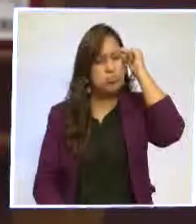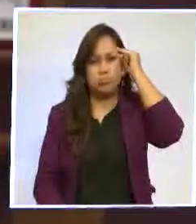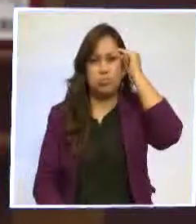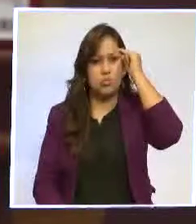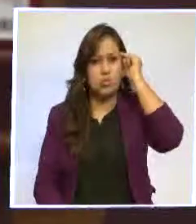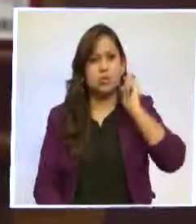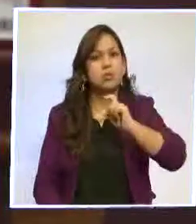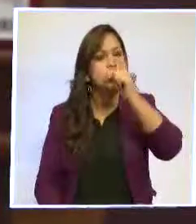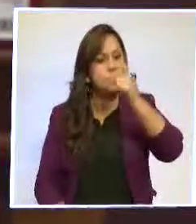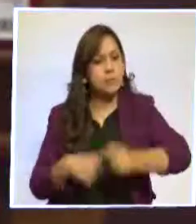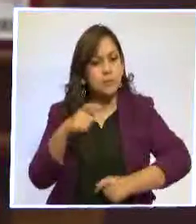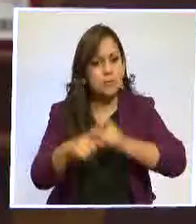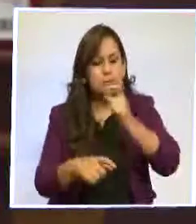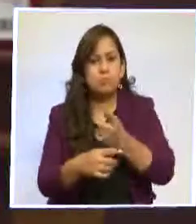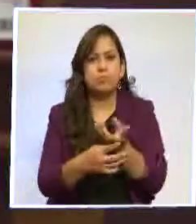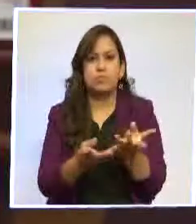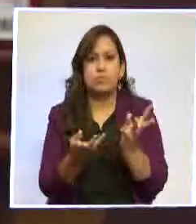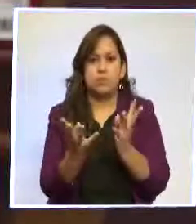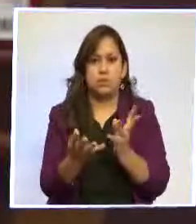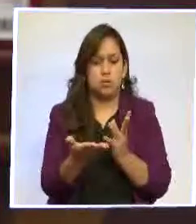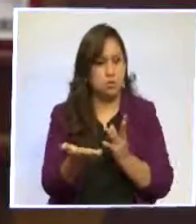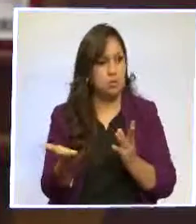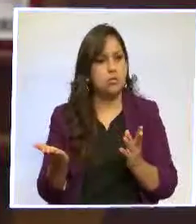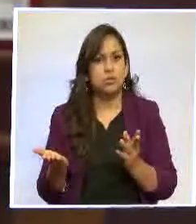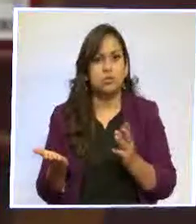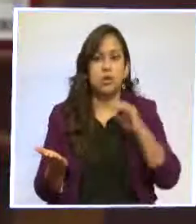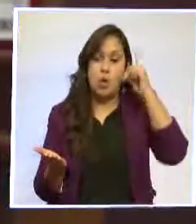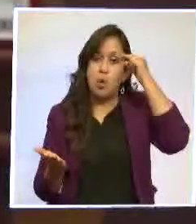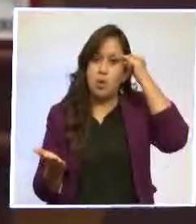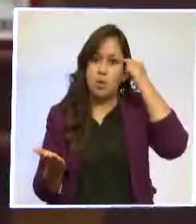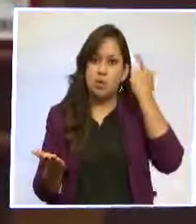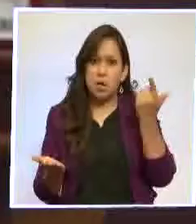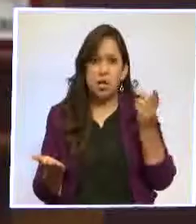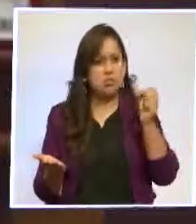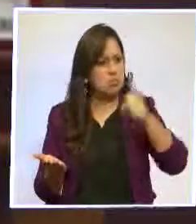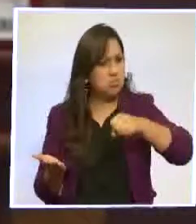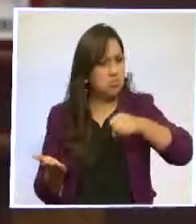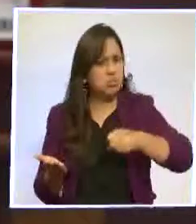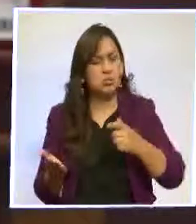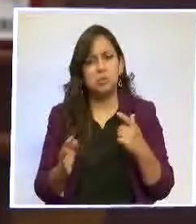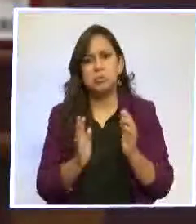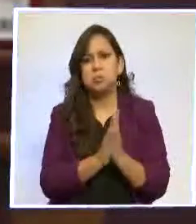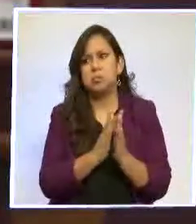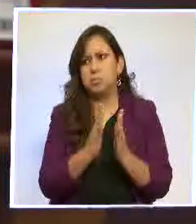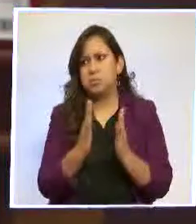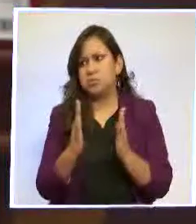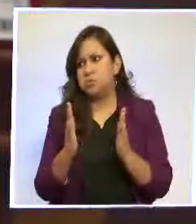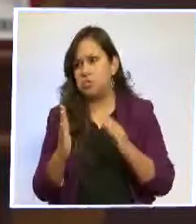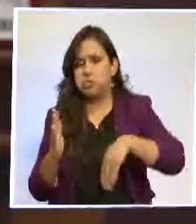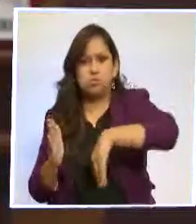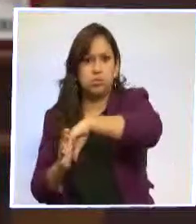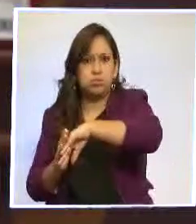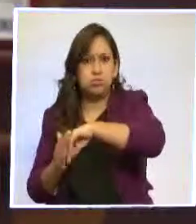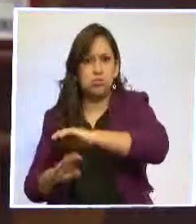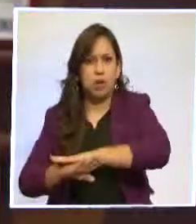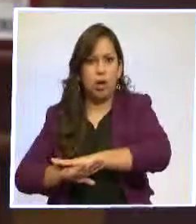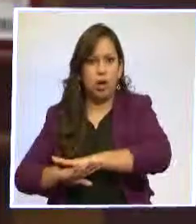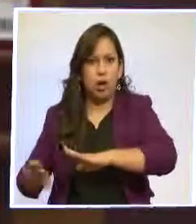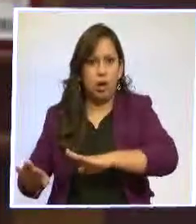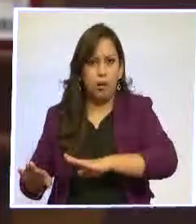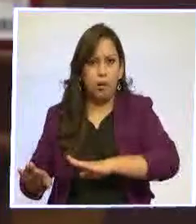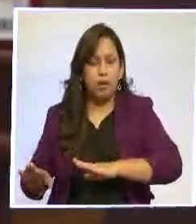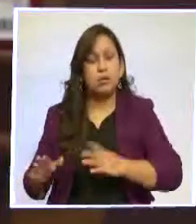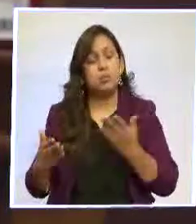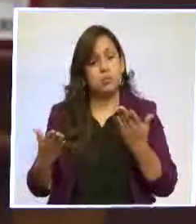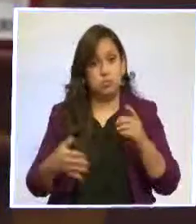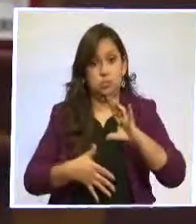los que tienen que empujar. Finalmente, los gobiernos son perentorios, tienen un periodo muy concreto donde son electos democráticamente,